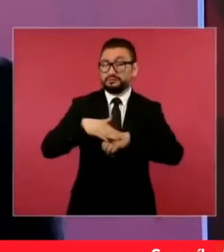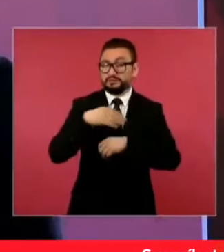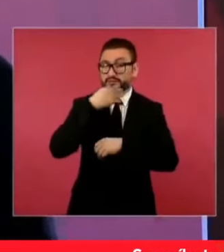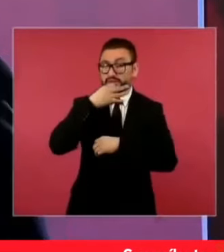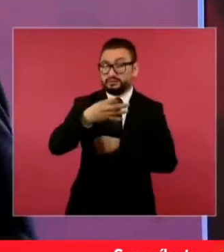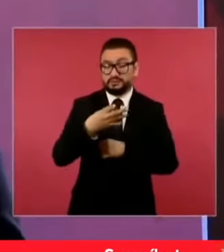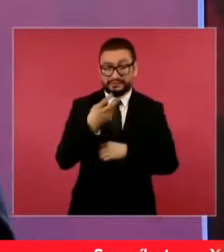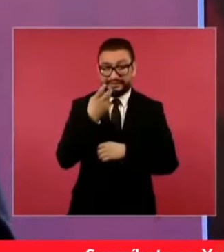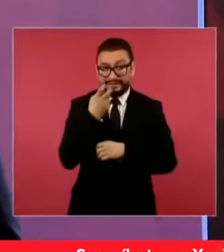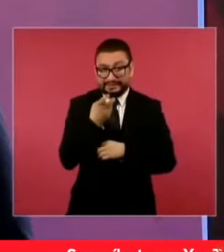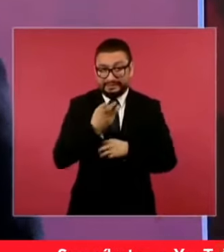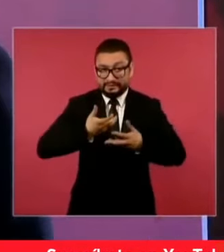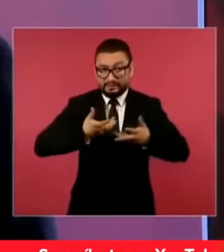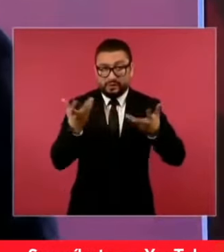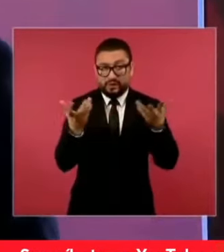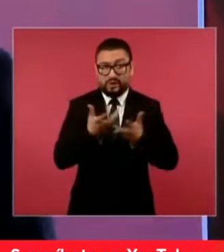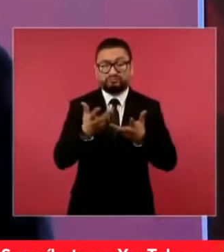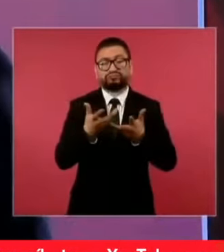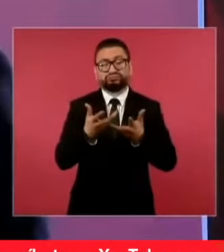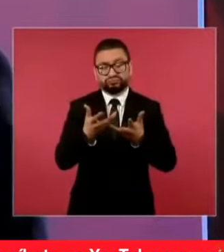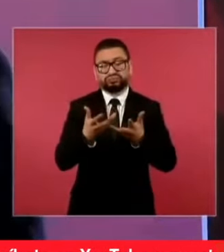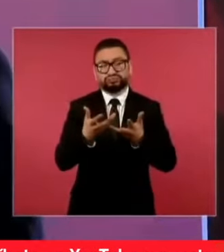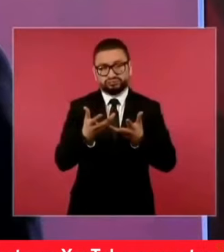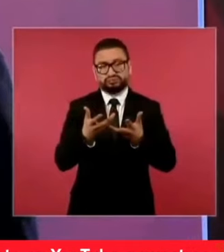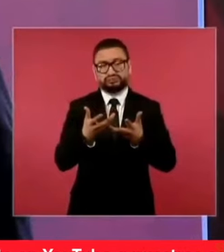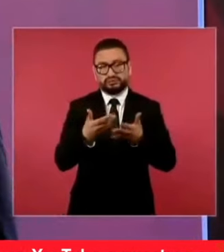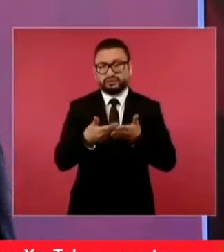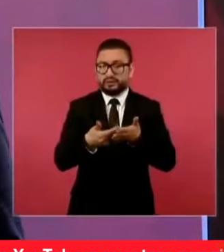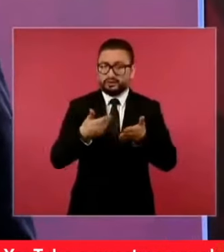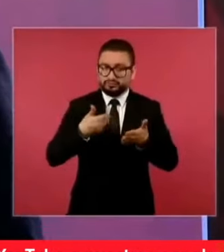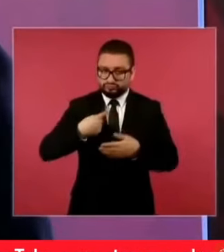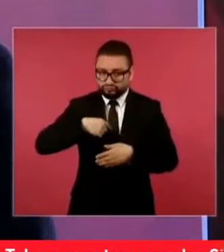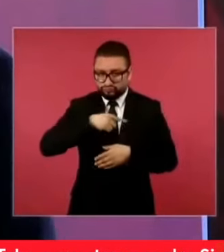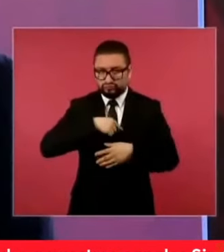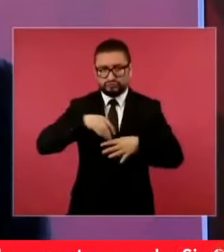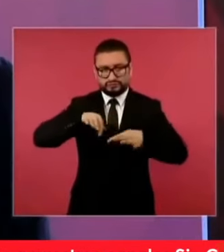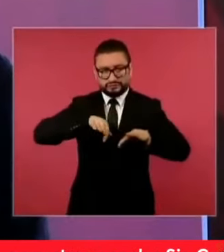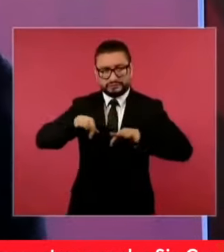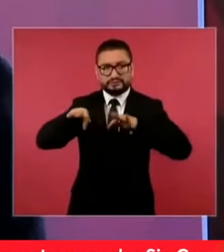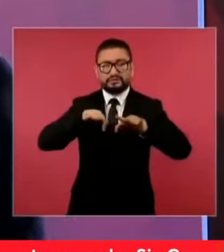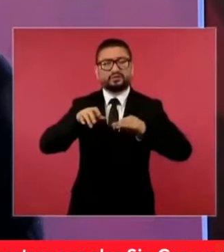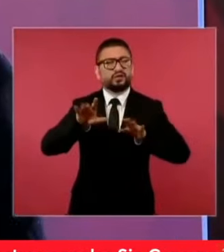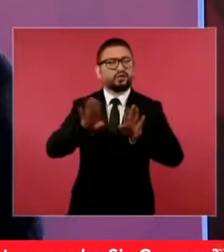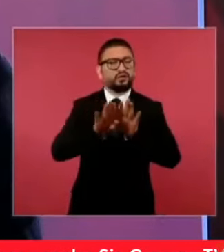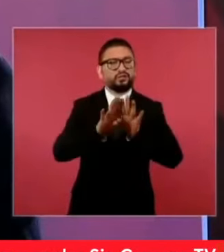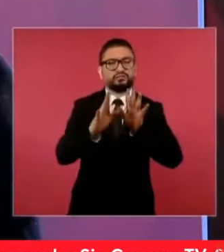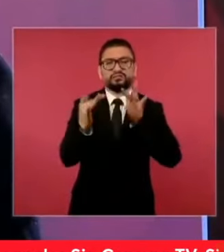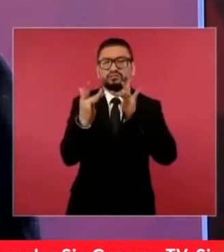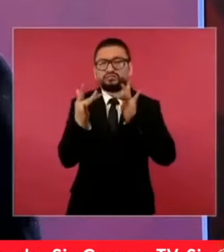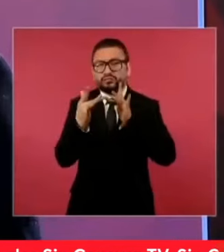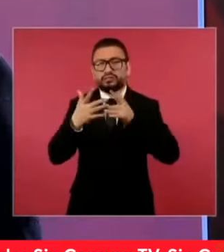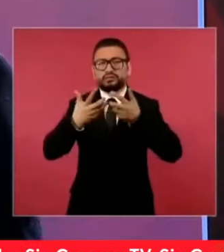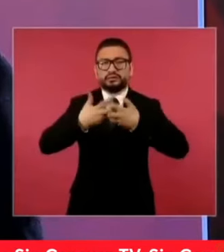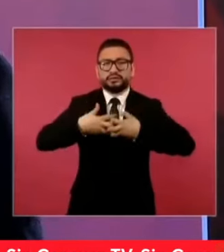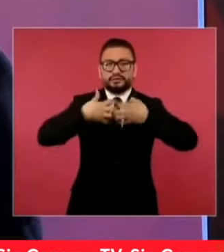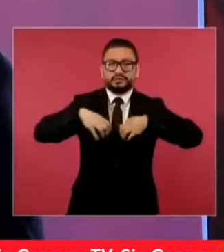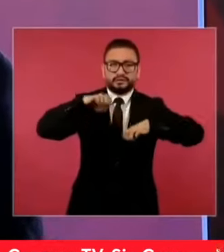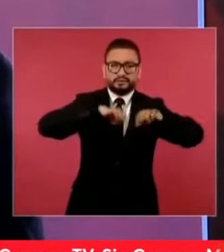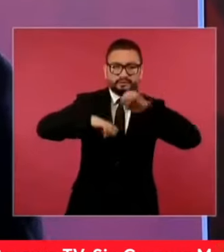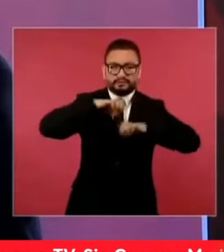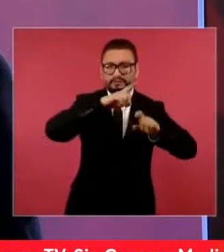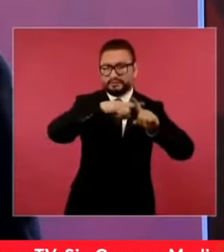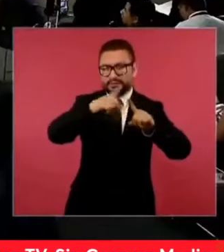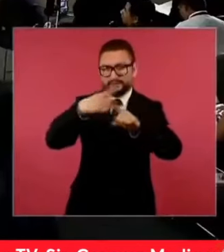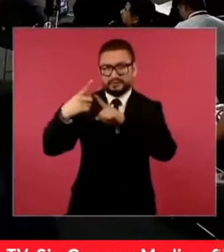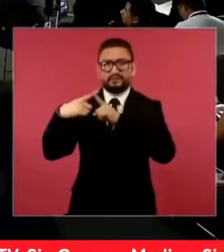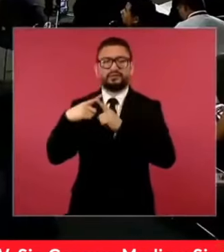este gran despliegue hemos trabajado con muchas empresas comerciales y también con todos los equipos